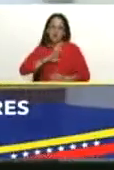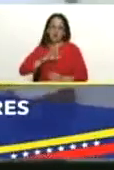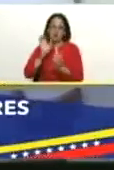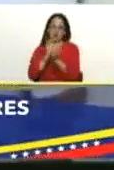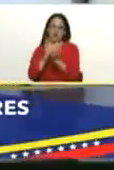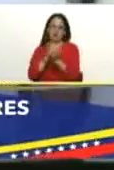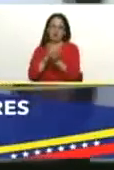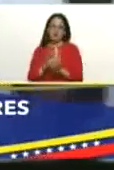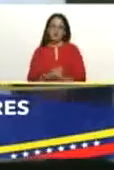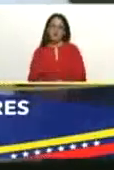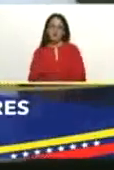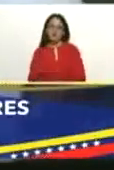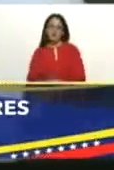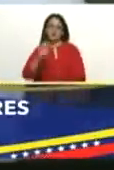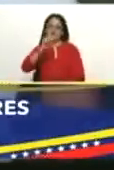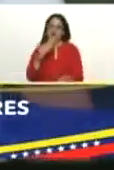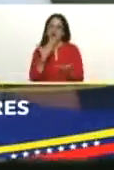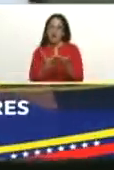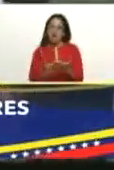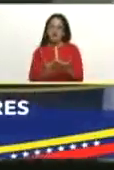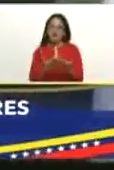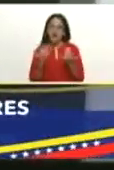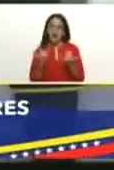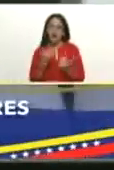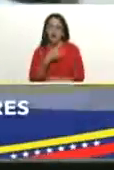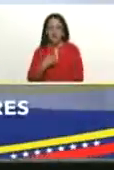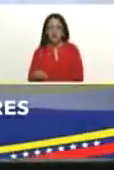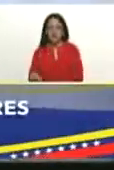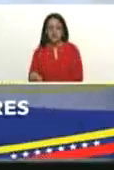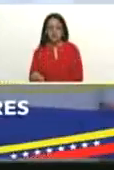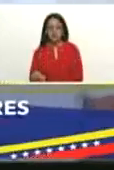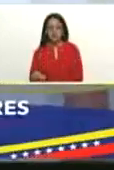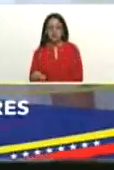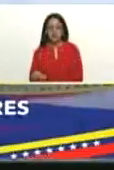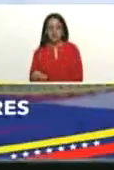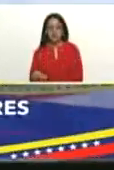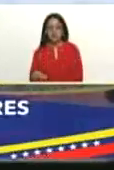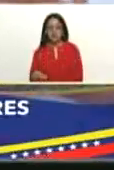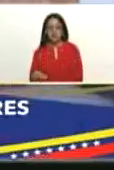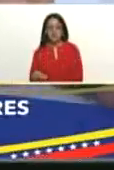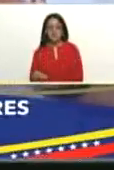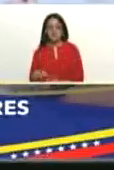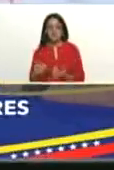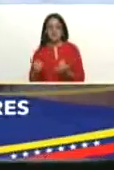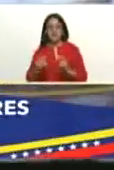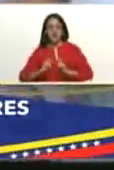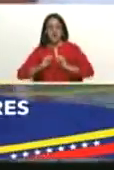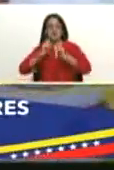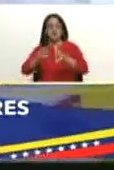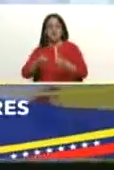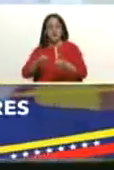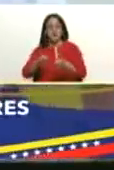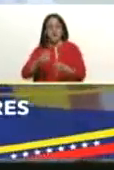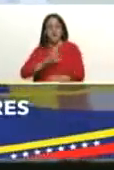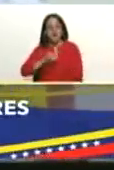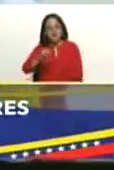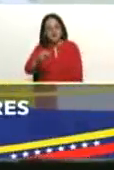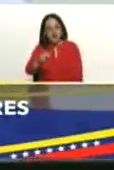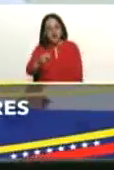Esparta. Bueno, gracias, hermano. Ahora, presidente, le vamos a hacer la entrega de la